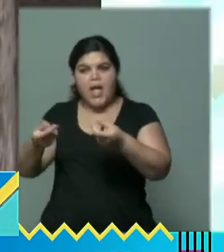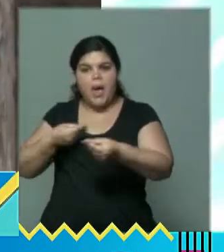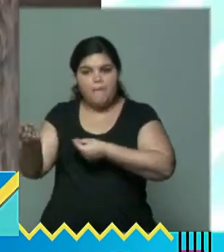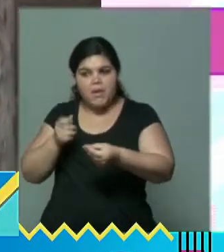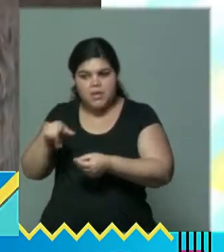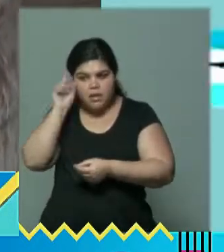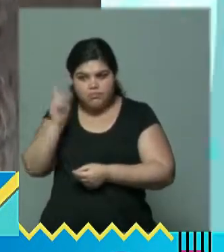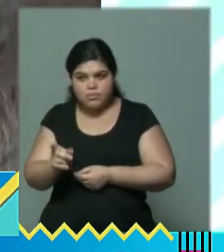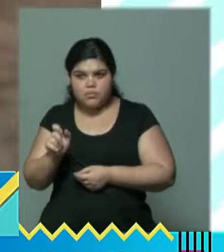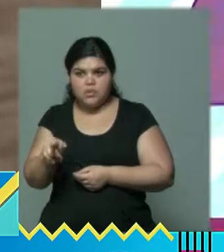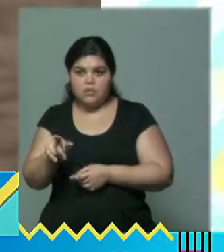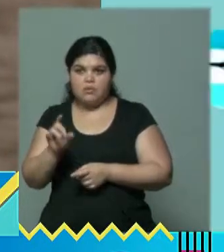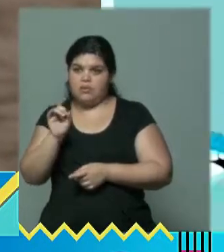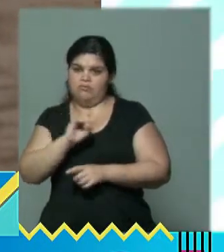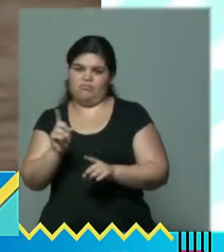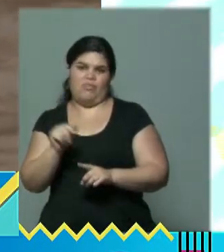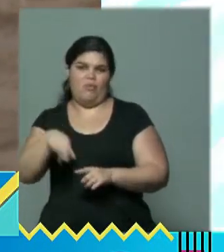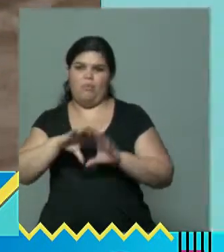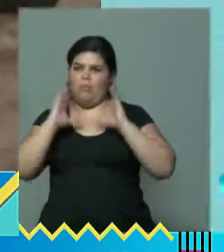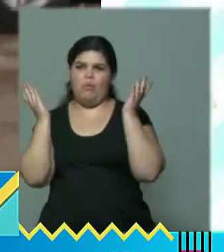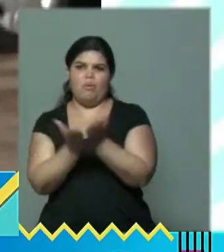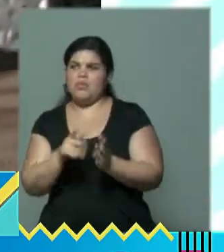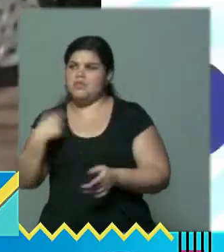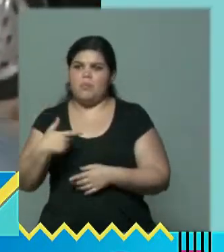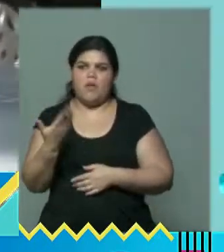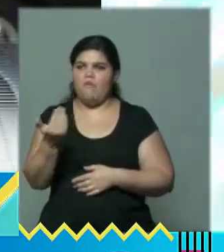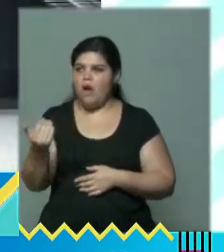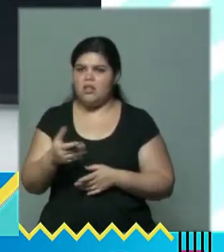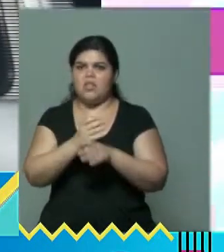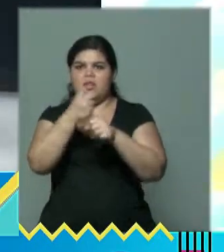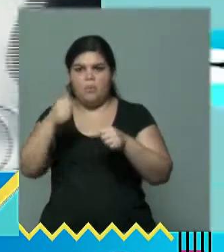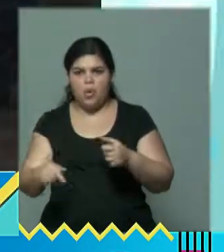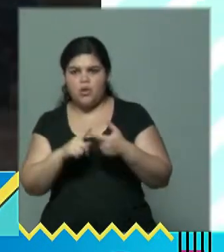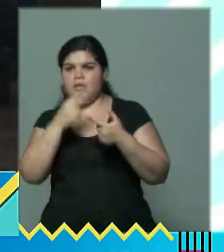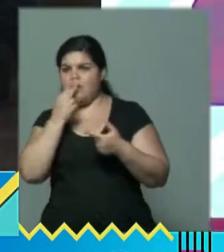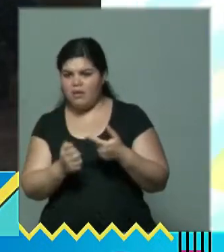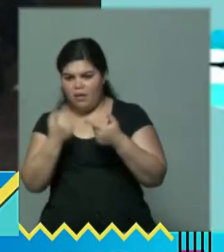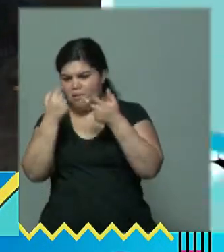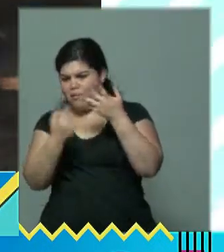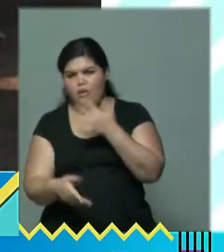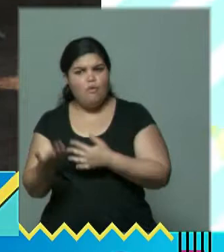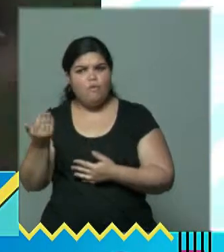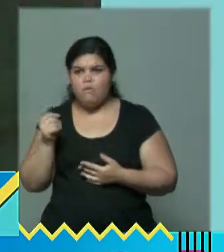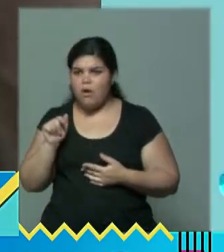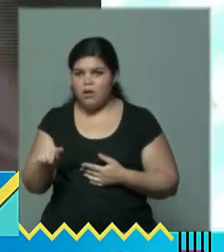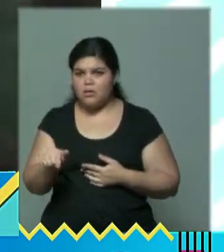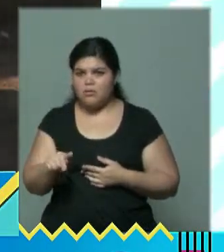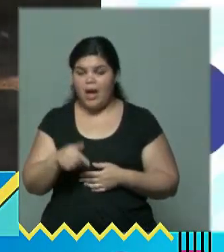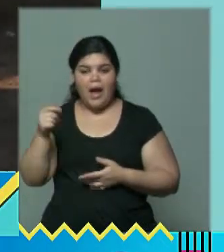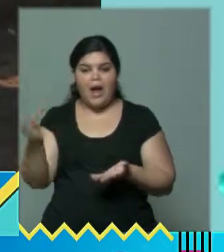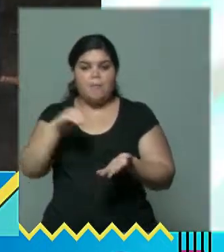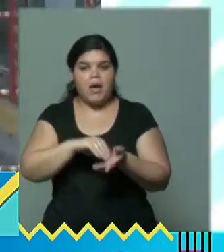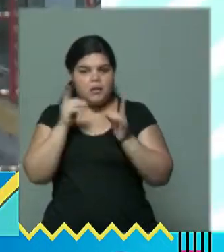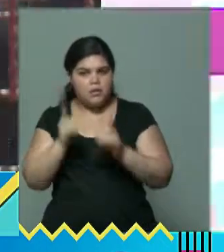todo el mundo los servicios públicos son deficitarios. El transporte, la energía. Lo que pasa es que acá tenemos un aditamento. Acá